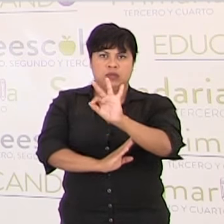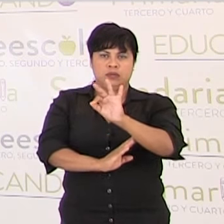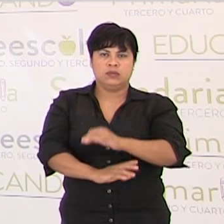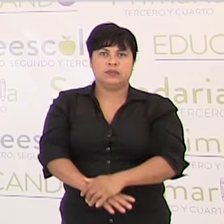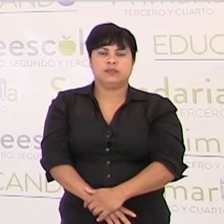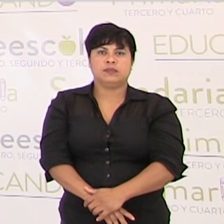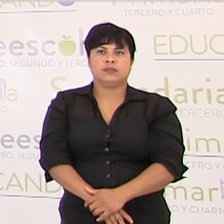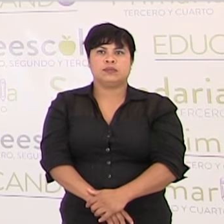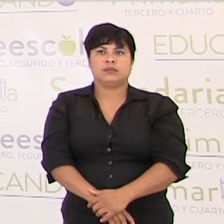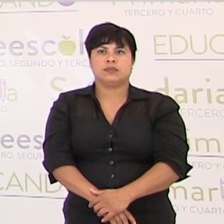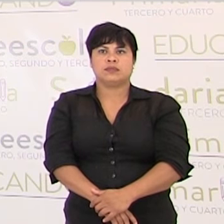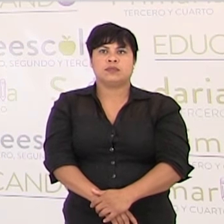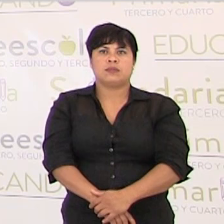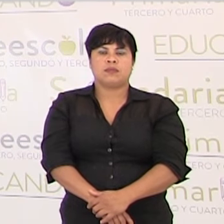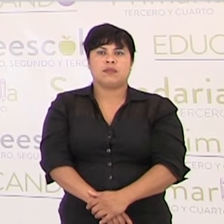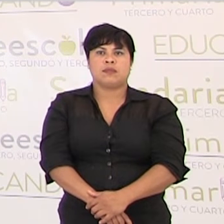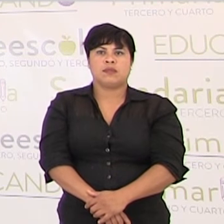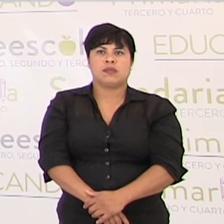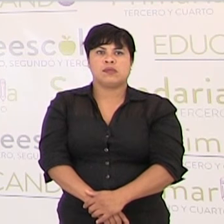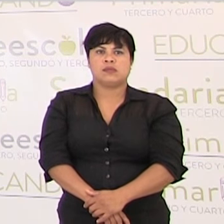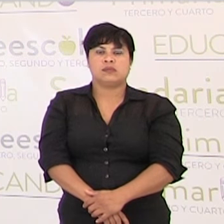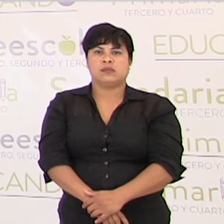el cuadrado